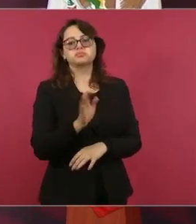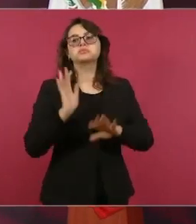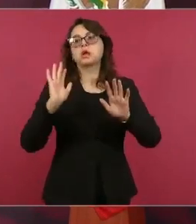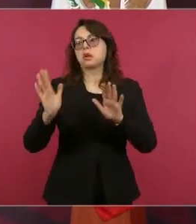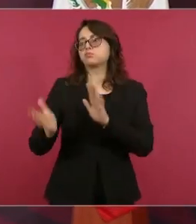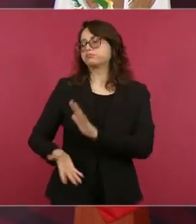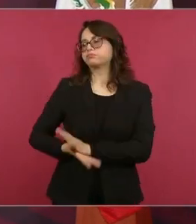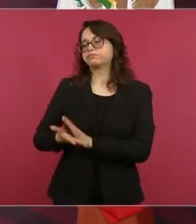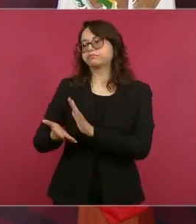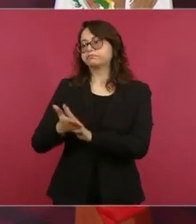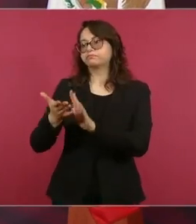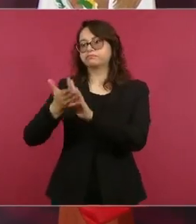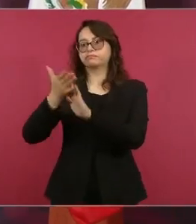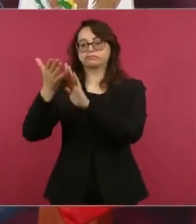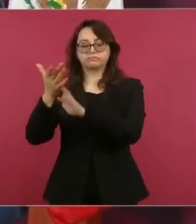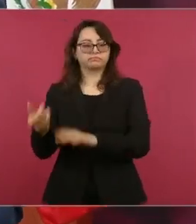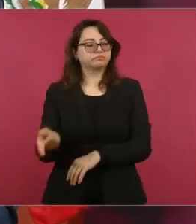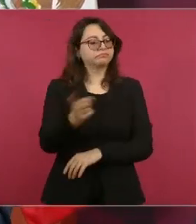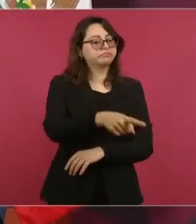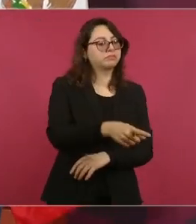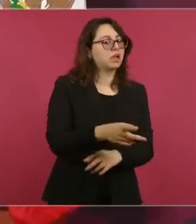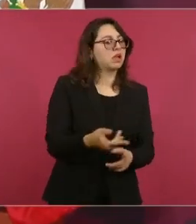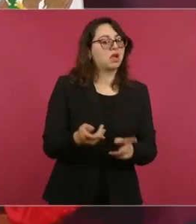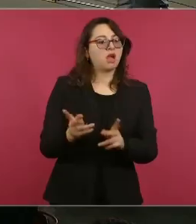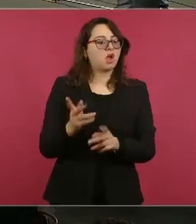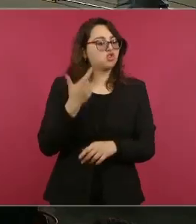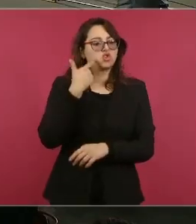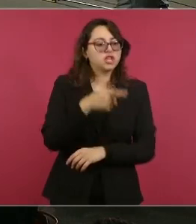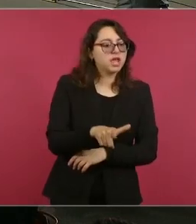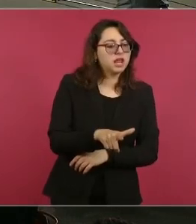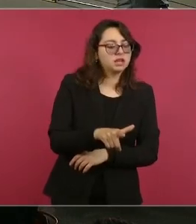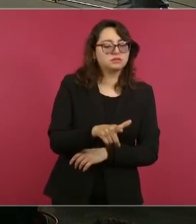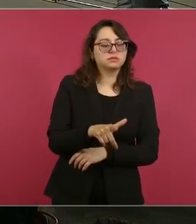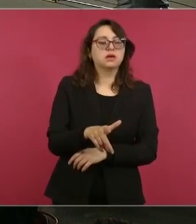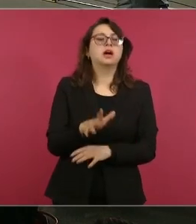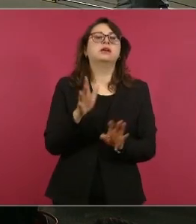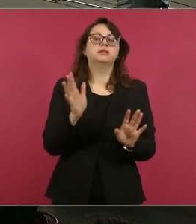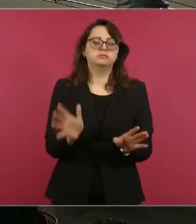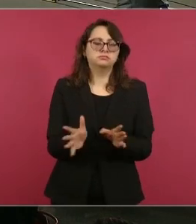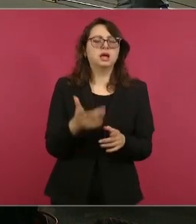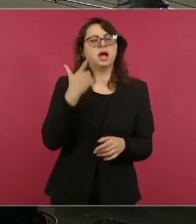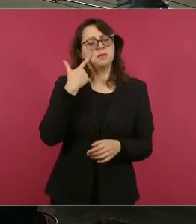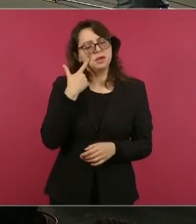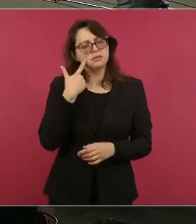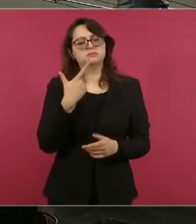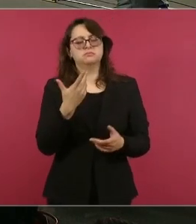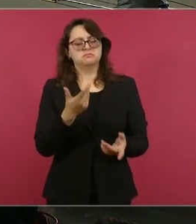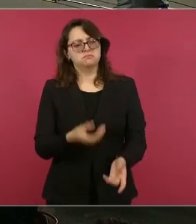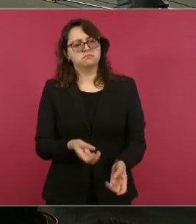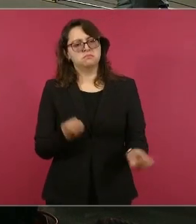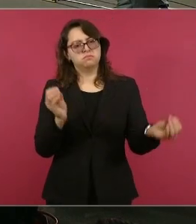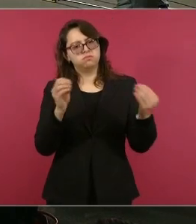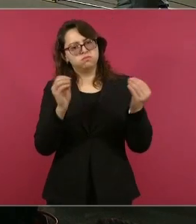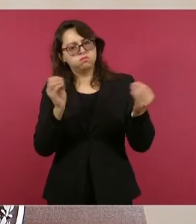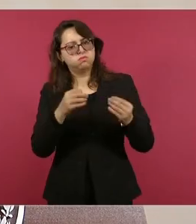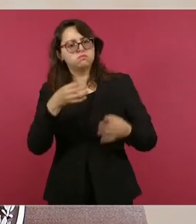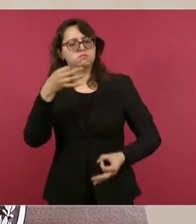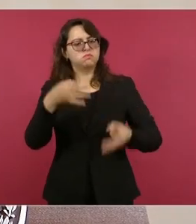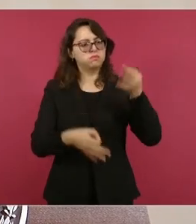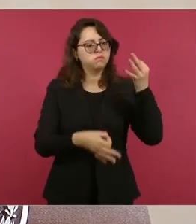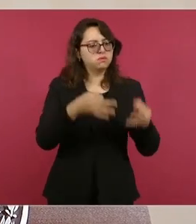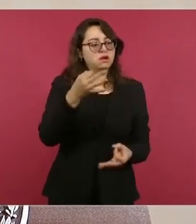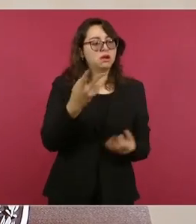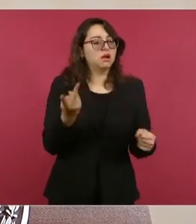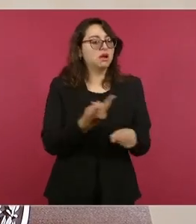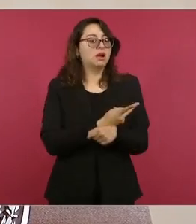está atendiendo la parte jurídica, los amparos. Se trata de obras que son de interés